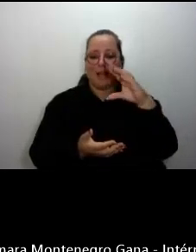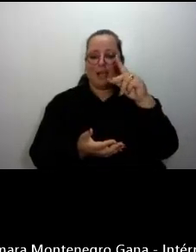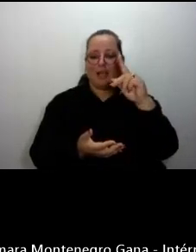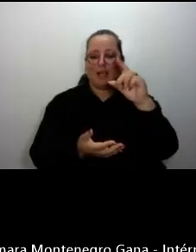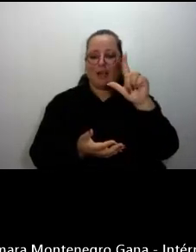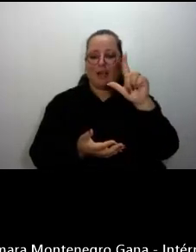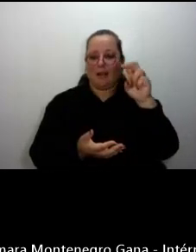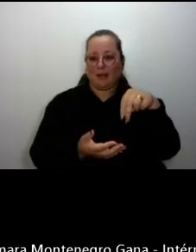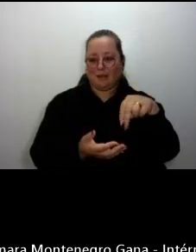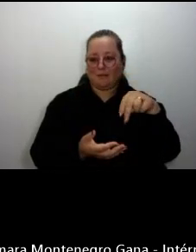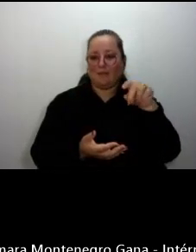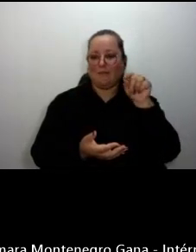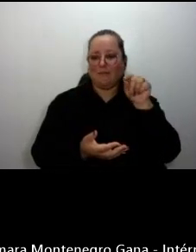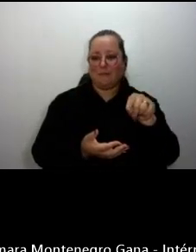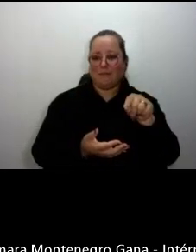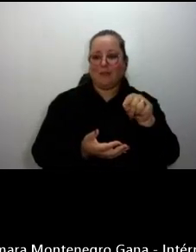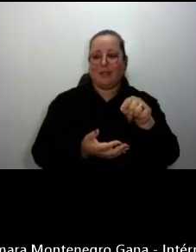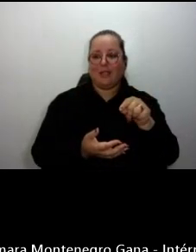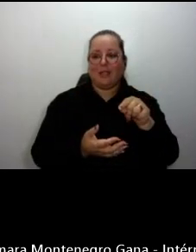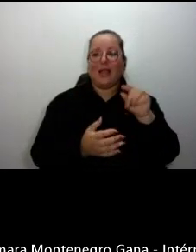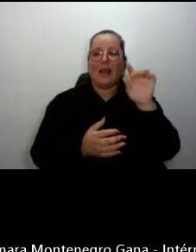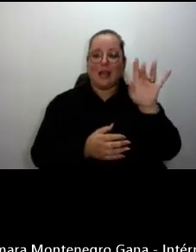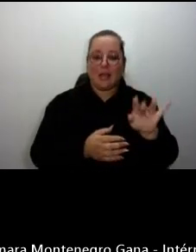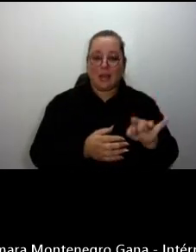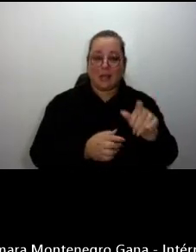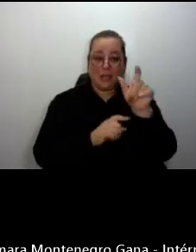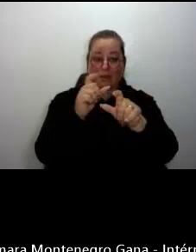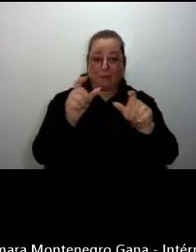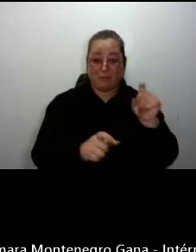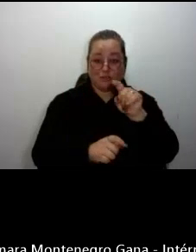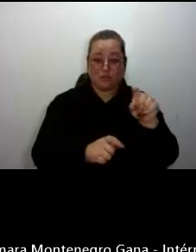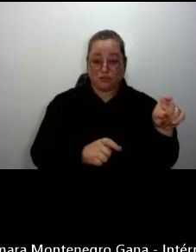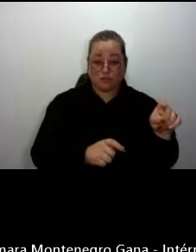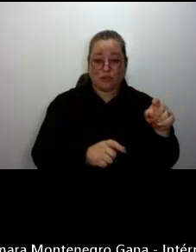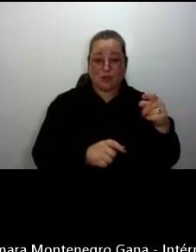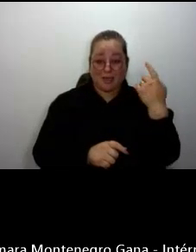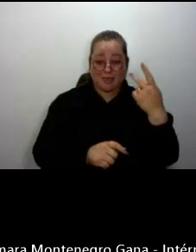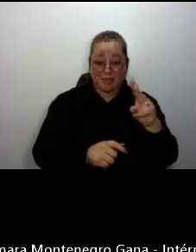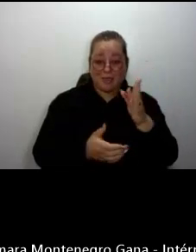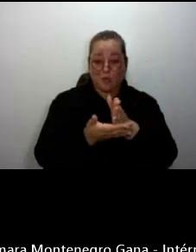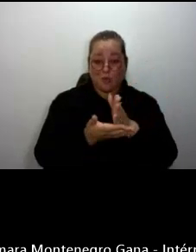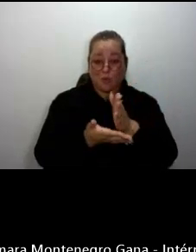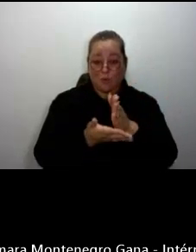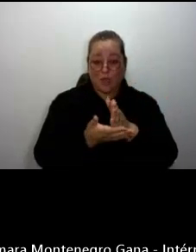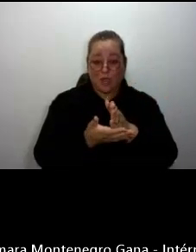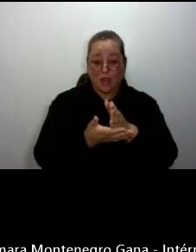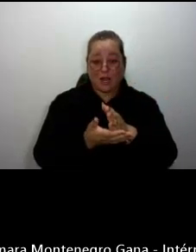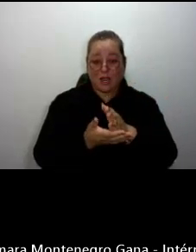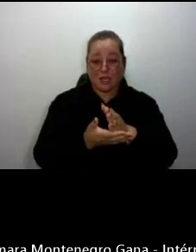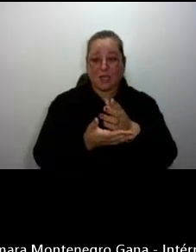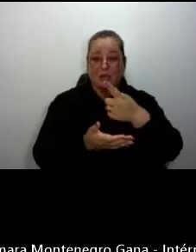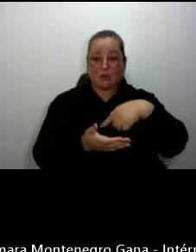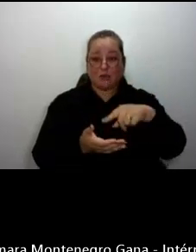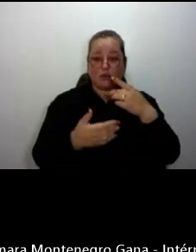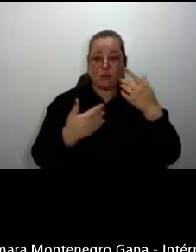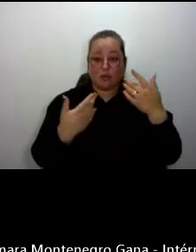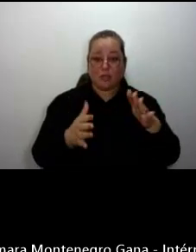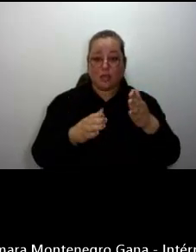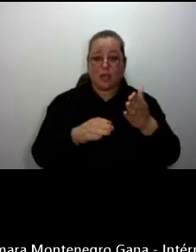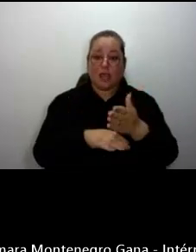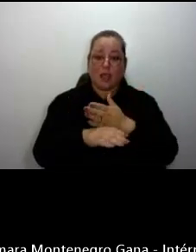donde las características de la población, las características propias de la escuela también, en la que estuvimos alojados hace un par de